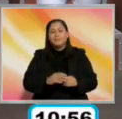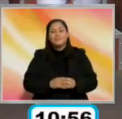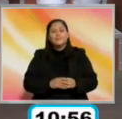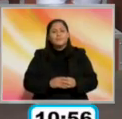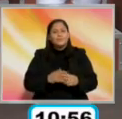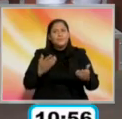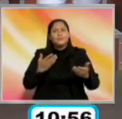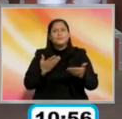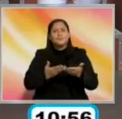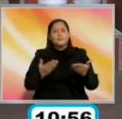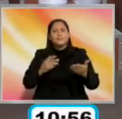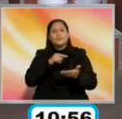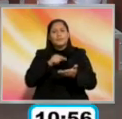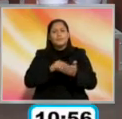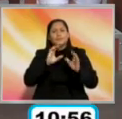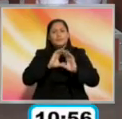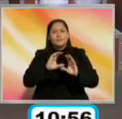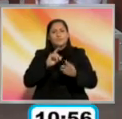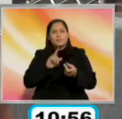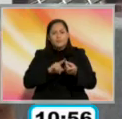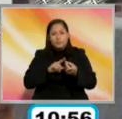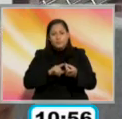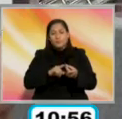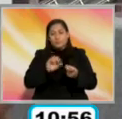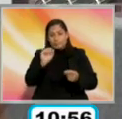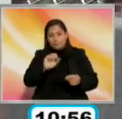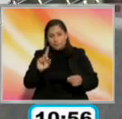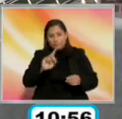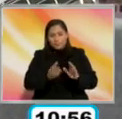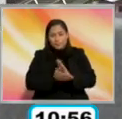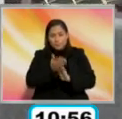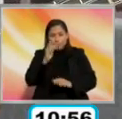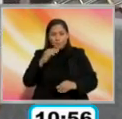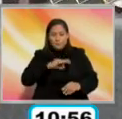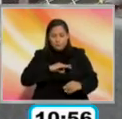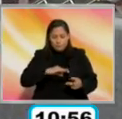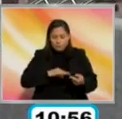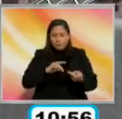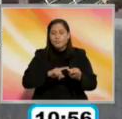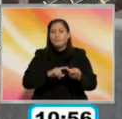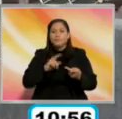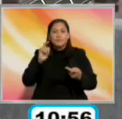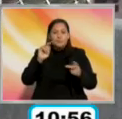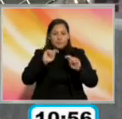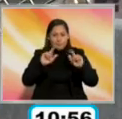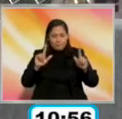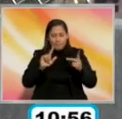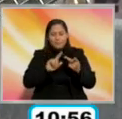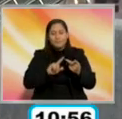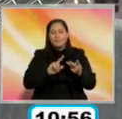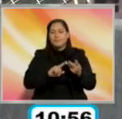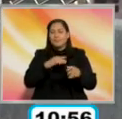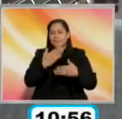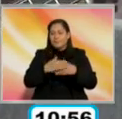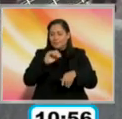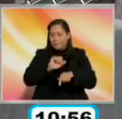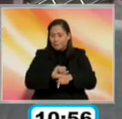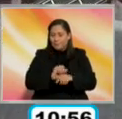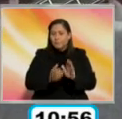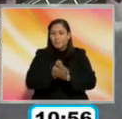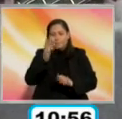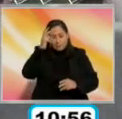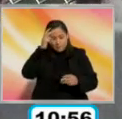¿hay presentaciones que van a tener próximamente? Claro que sí, este fin de semana vamos para Toluca, vamos para Tlaxcala, la próxima semana